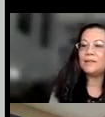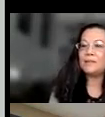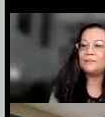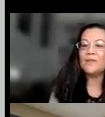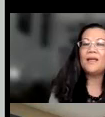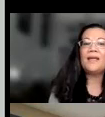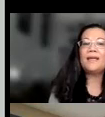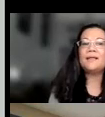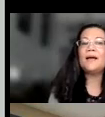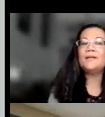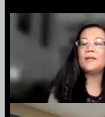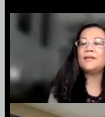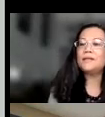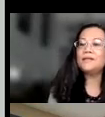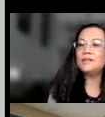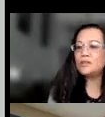recibimos en el